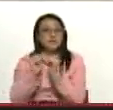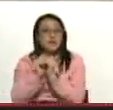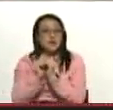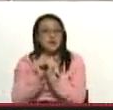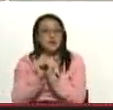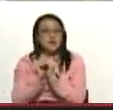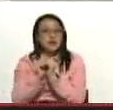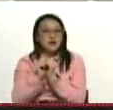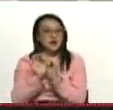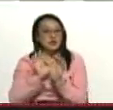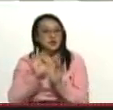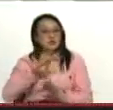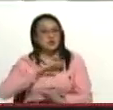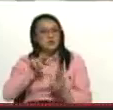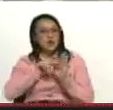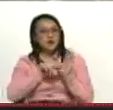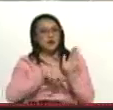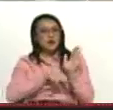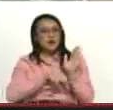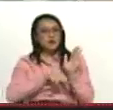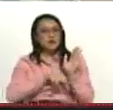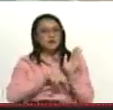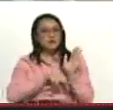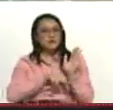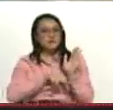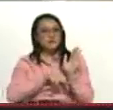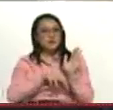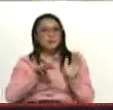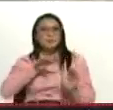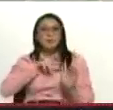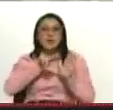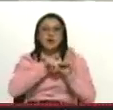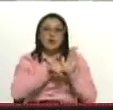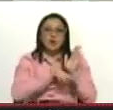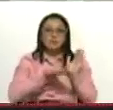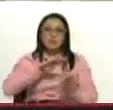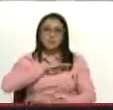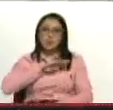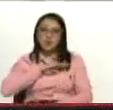tener nuestras propias reglas nuestra propia normativa